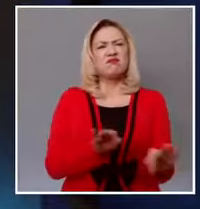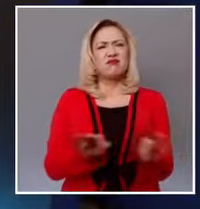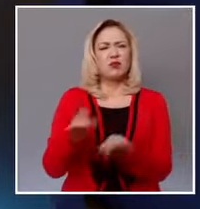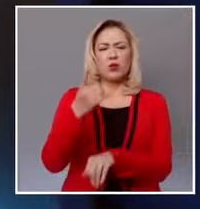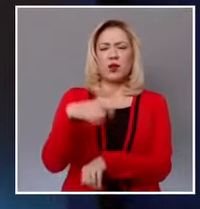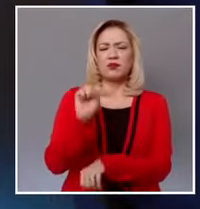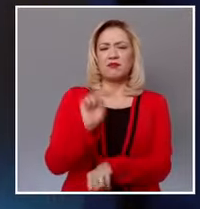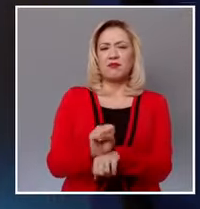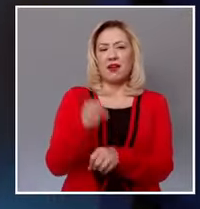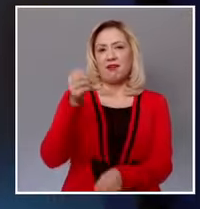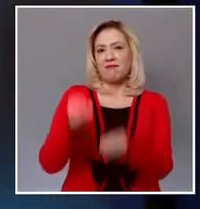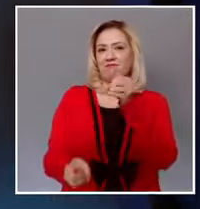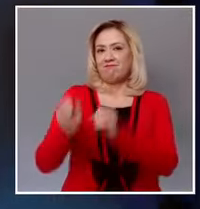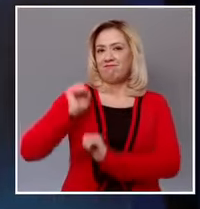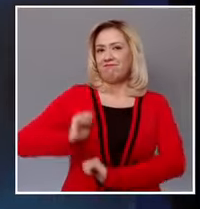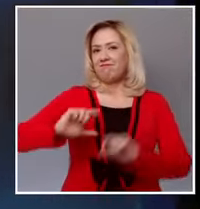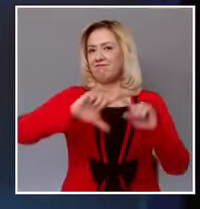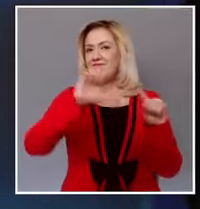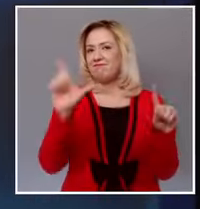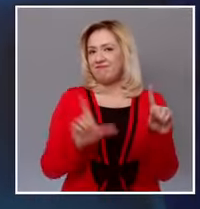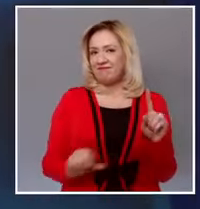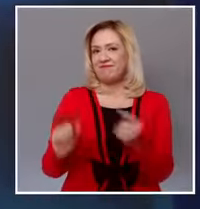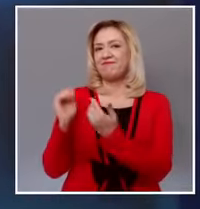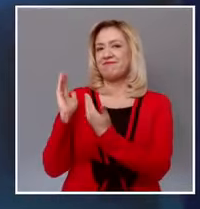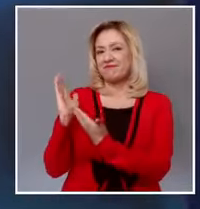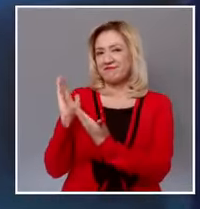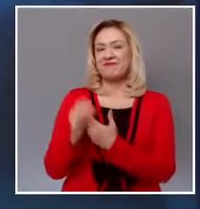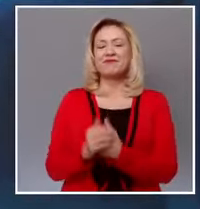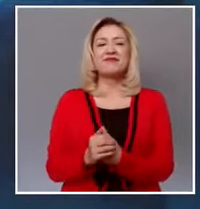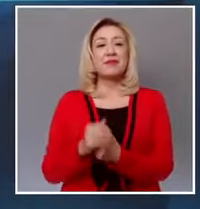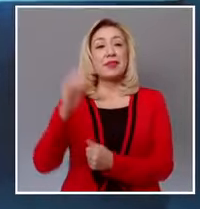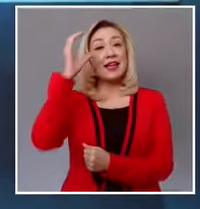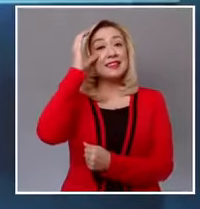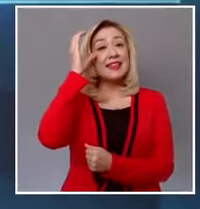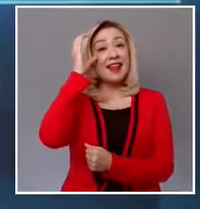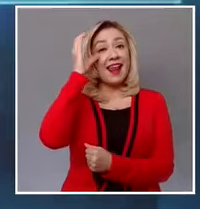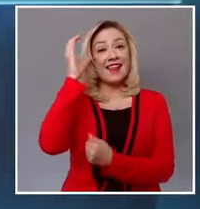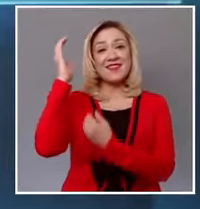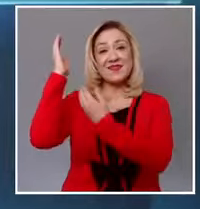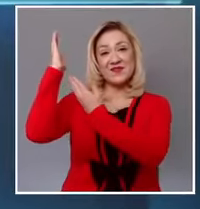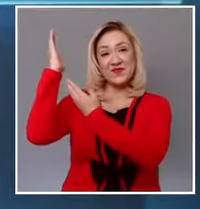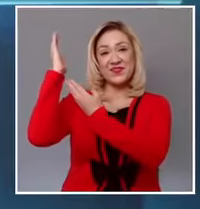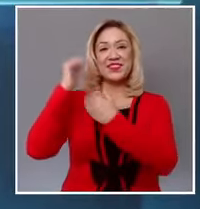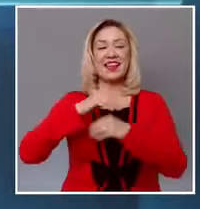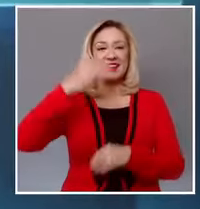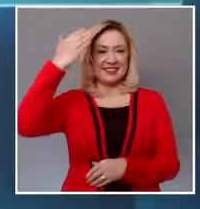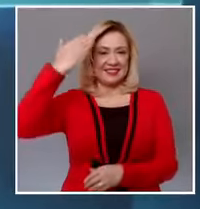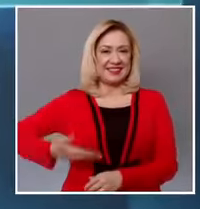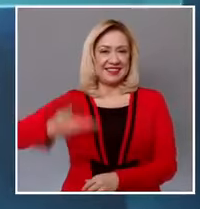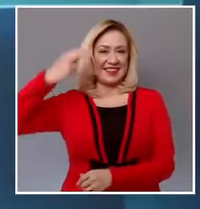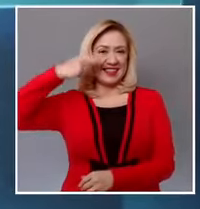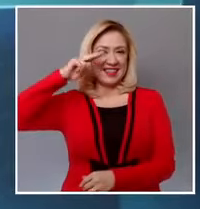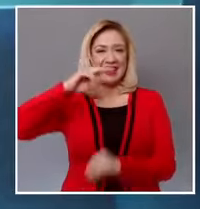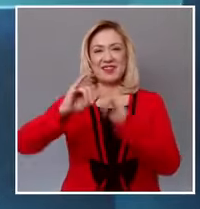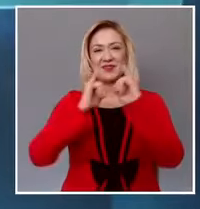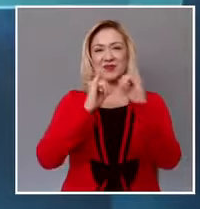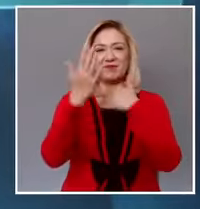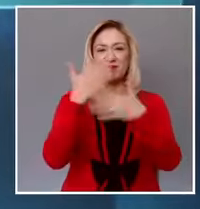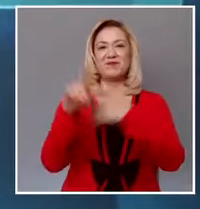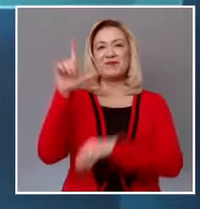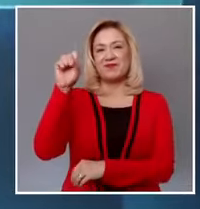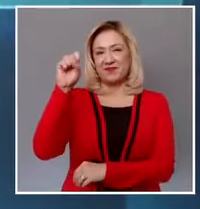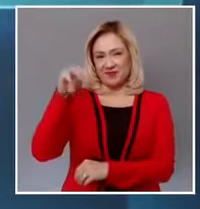en el Poder Judicial de la Federación. Soy Citlali Pérez y saludo a Nidia Díaz en la interpretación en lengua de señas mexicana. Ahora